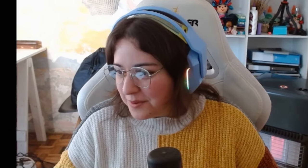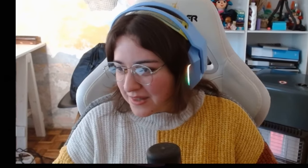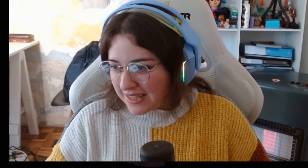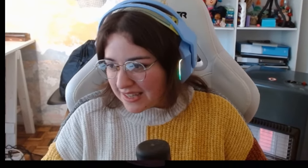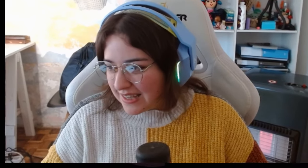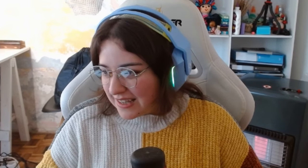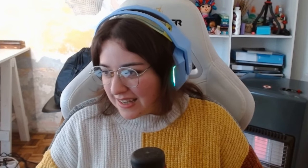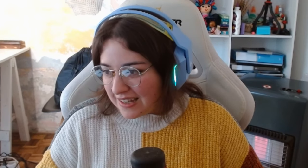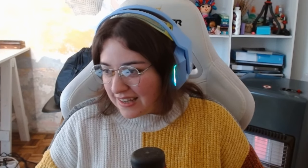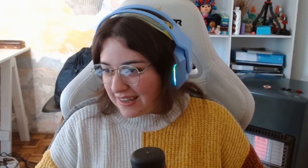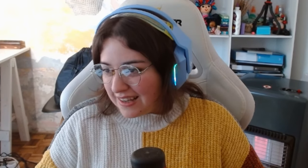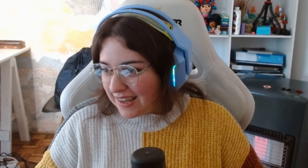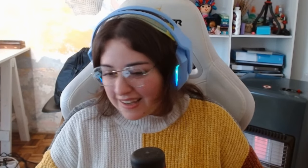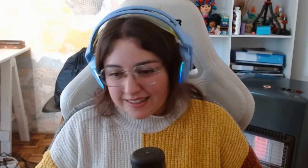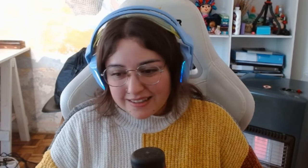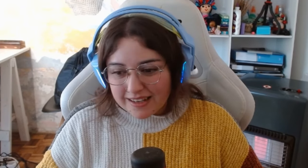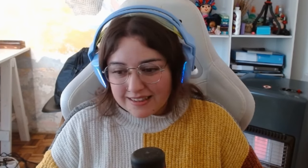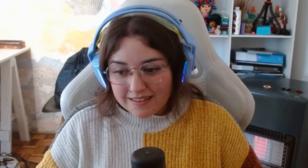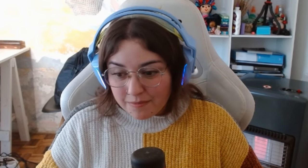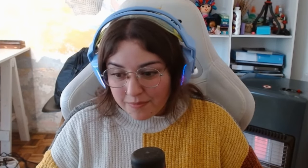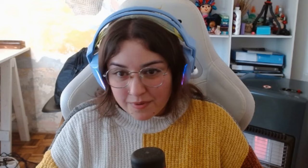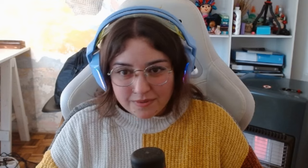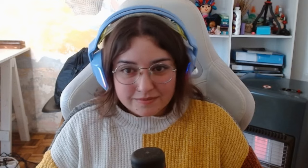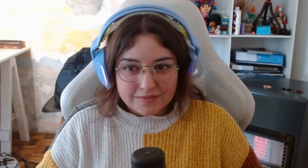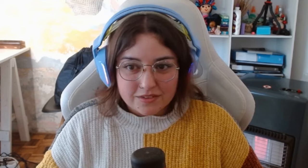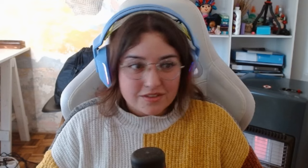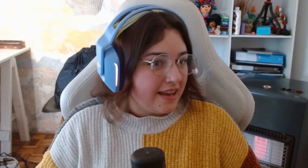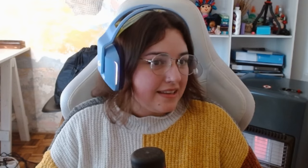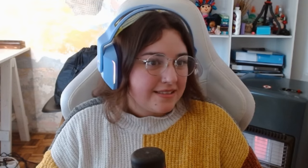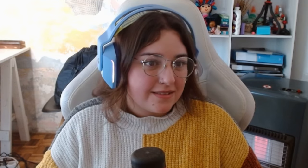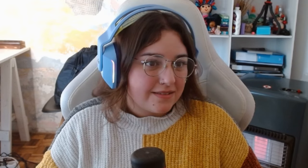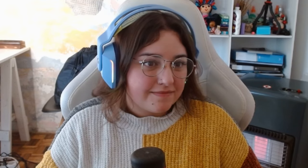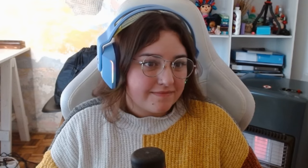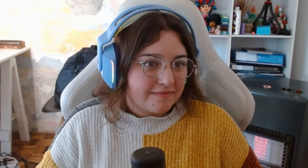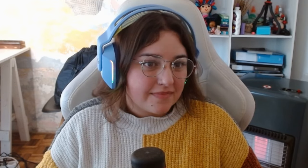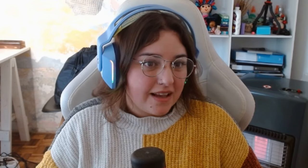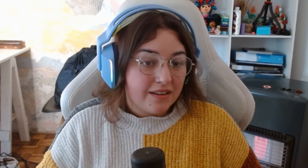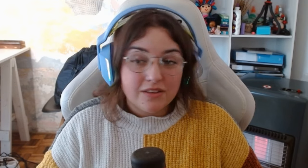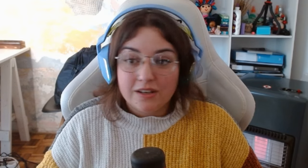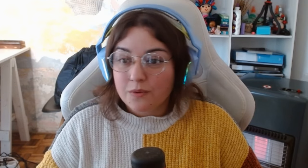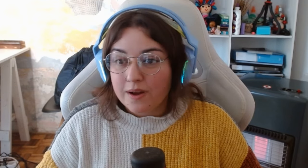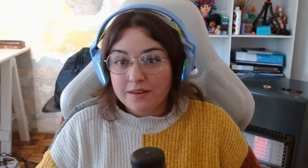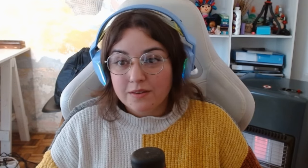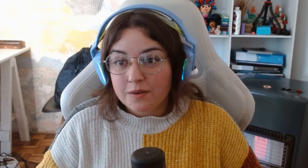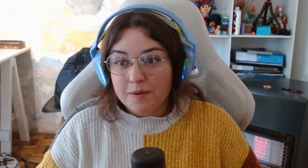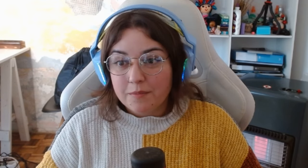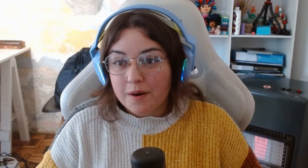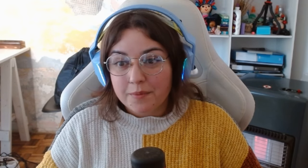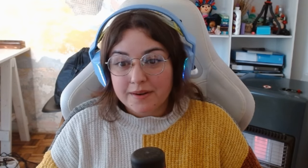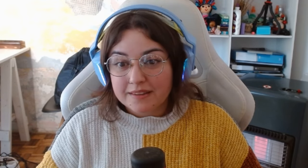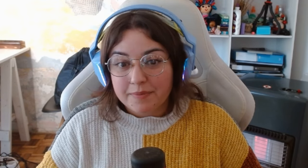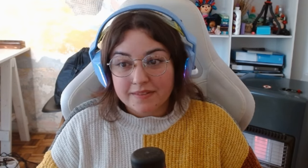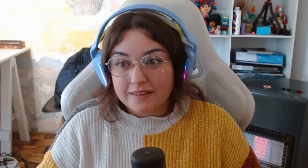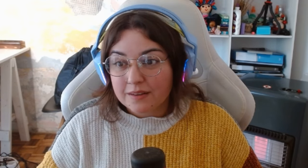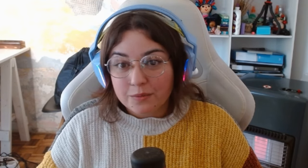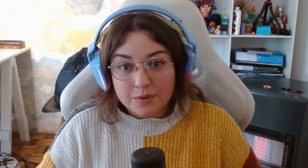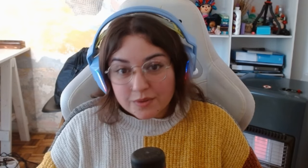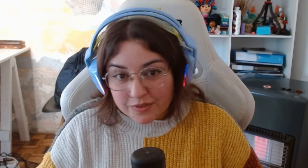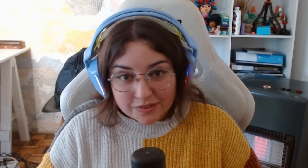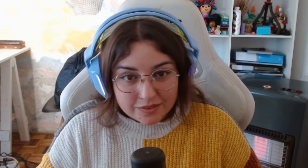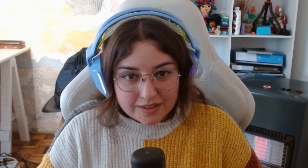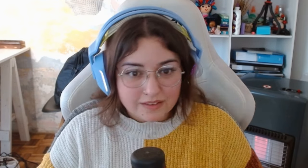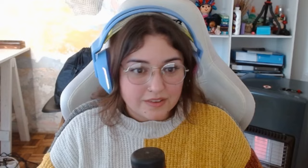como, ay, el tiempo, o sea, es algo de lo cual no nos vamos a poder desprender